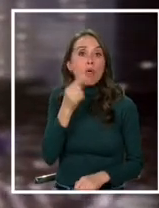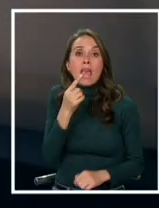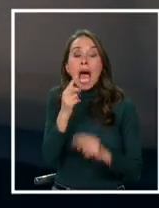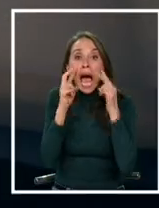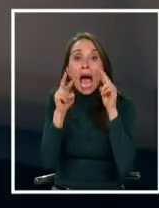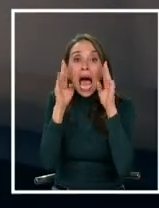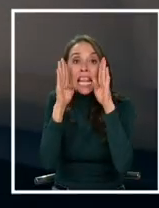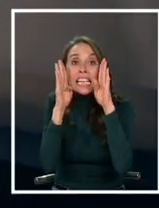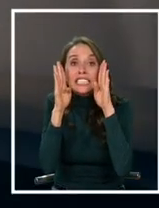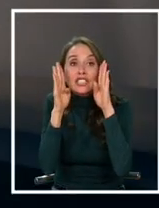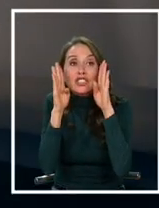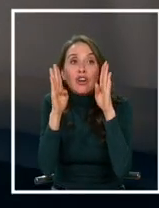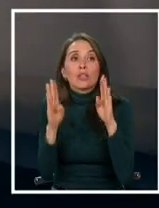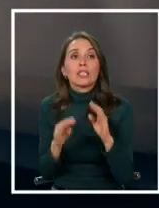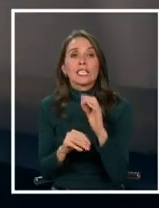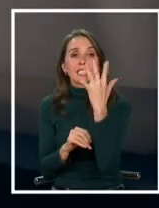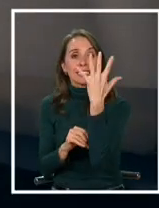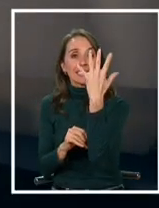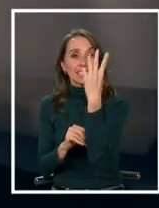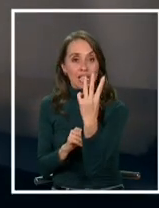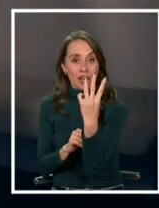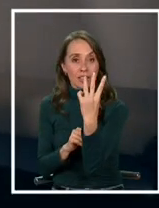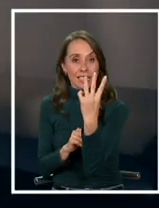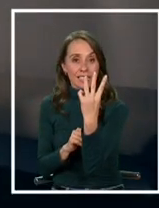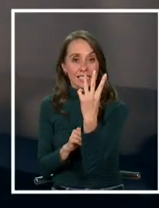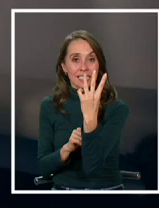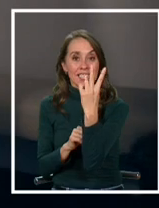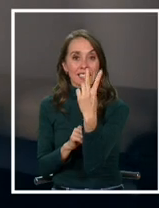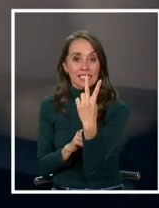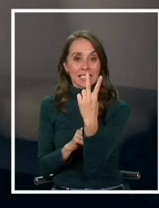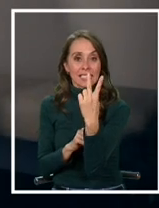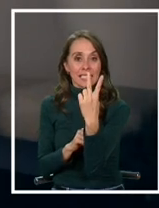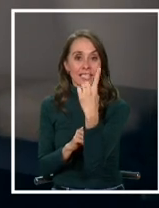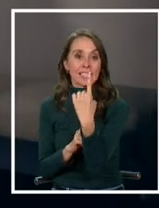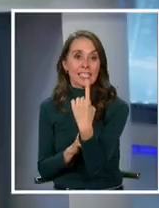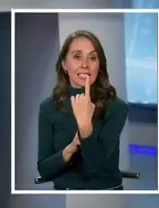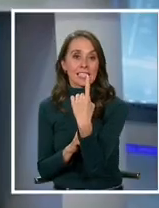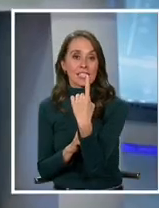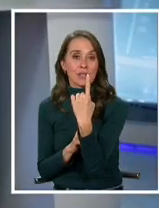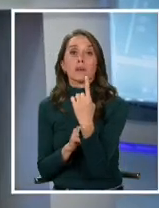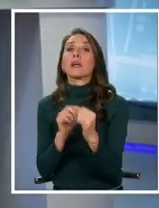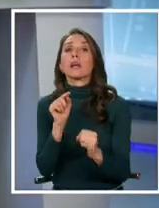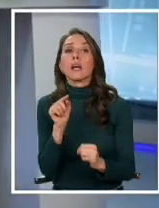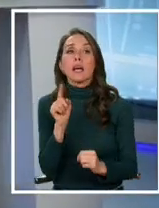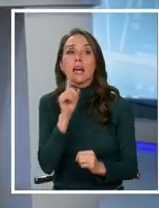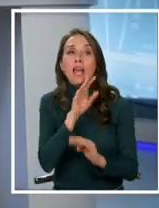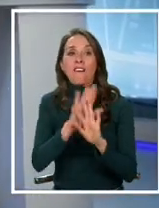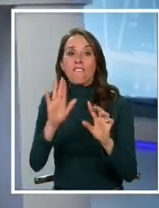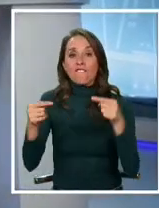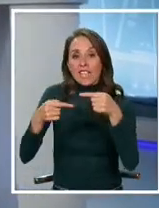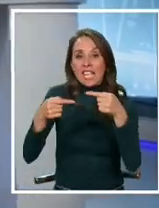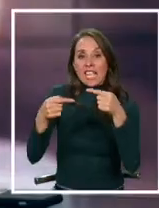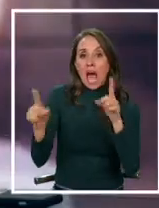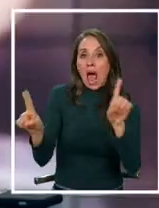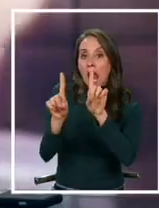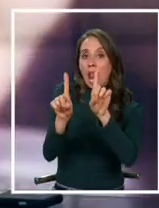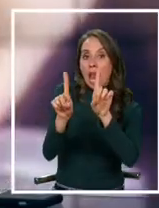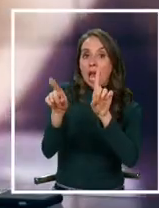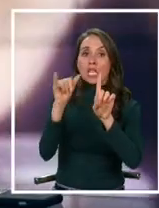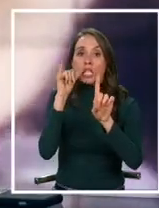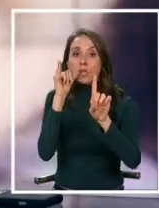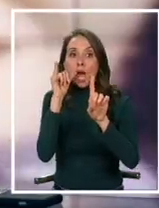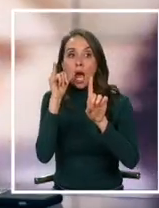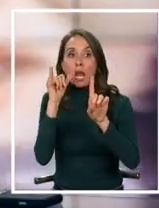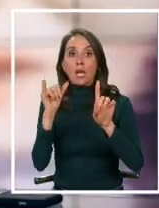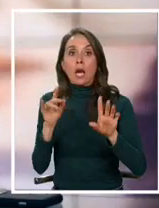atención y de Esas cinco salía la tercera la segunda y la primera y la final contra Italia además entonces como que